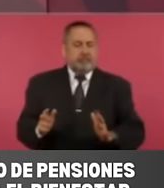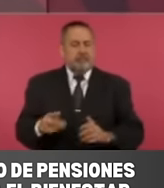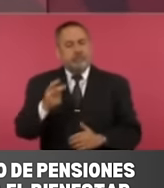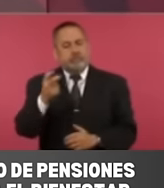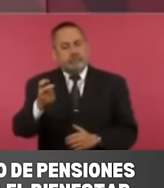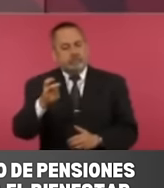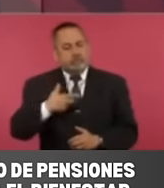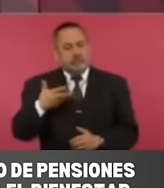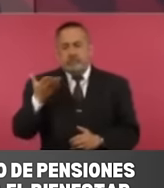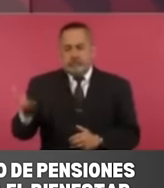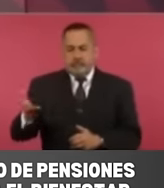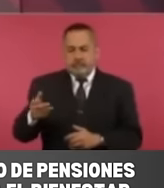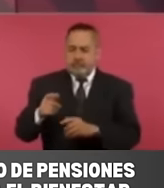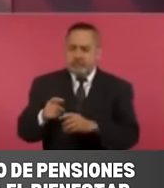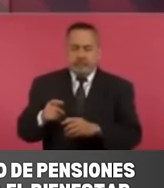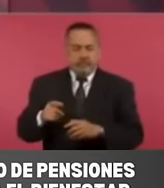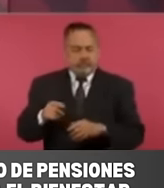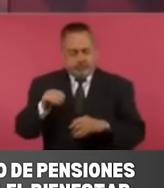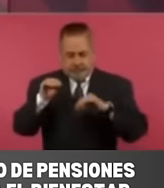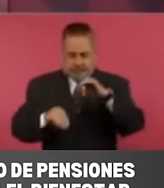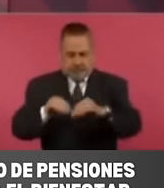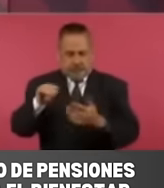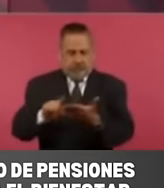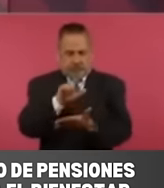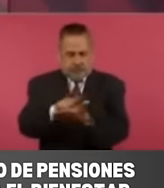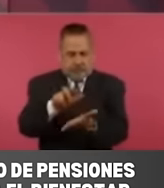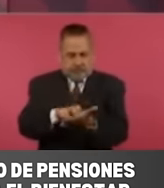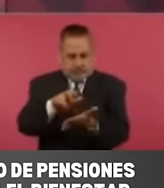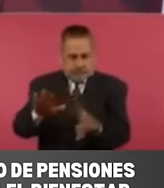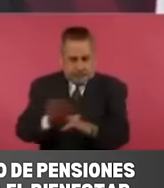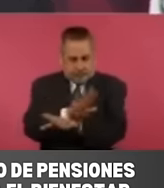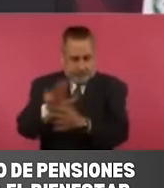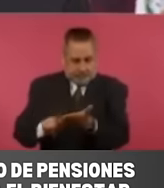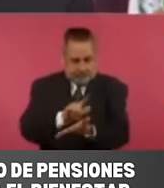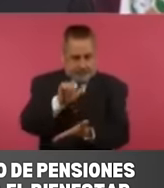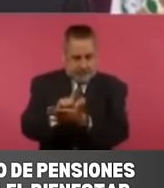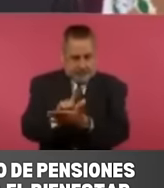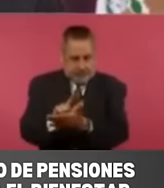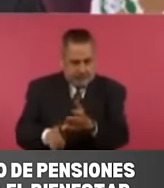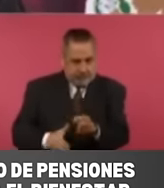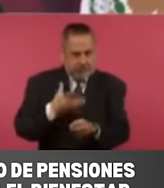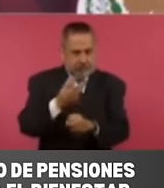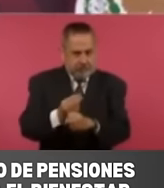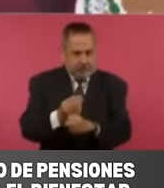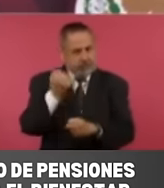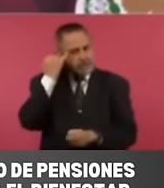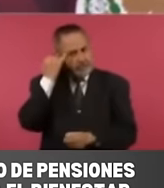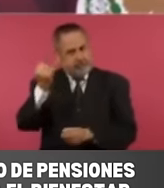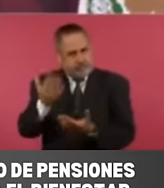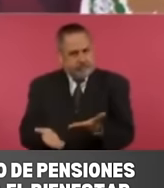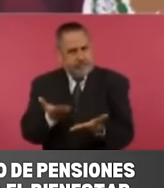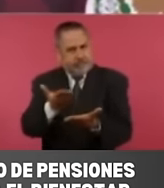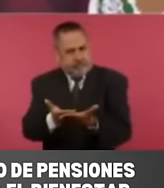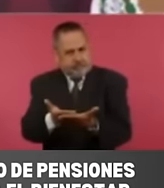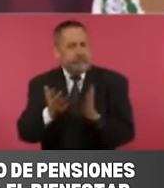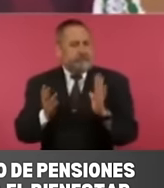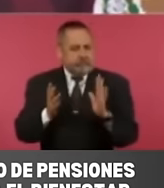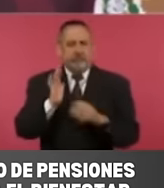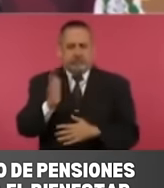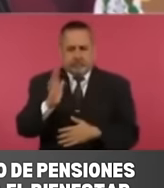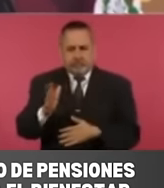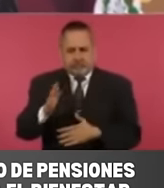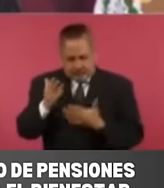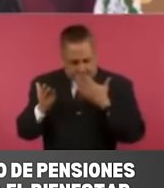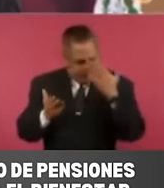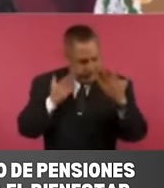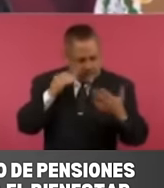estamos pidiendo que haya una reforma legal, que es lo que se va a presentar, que ya